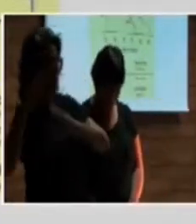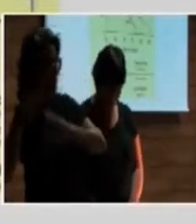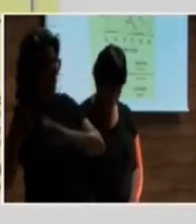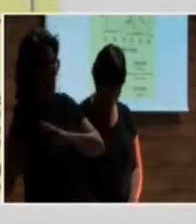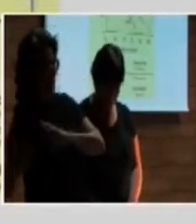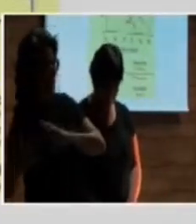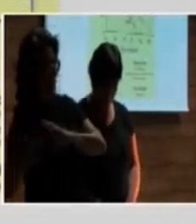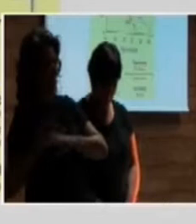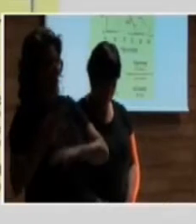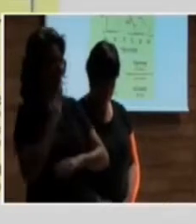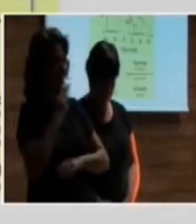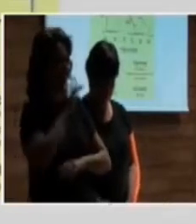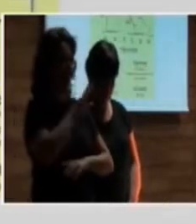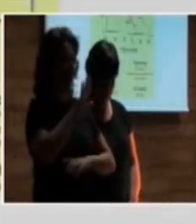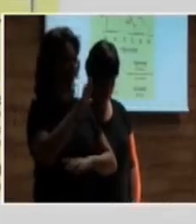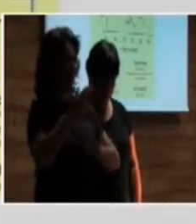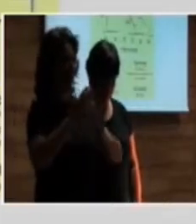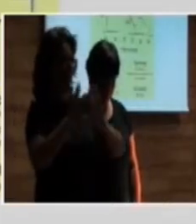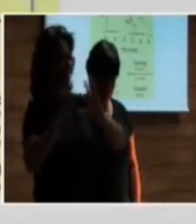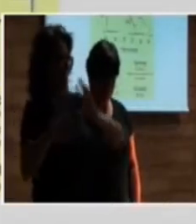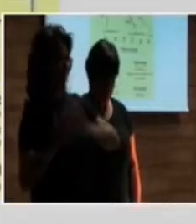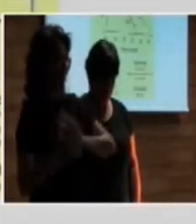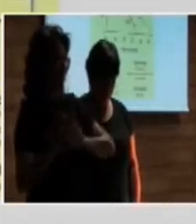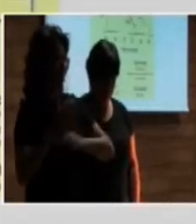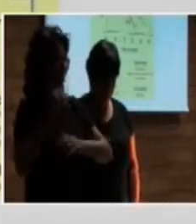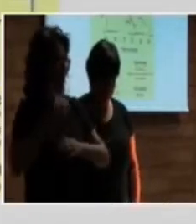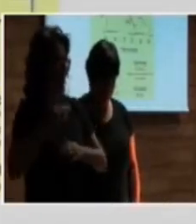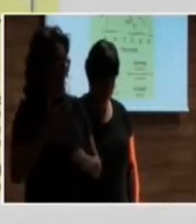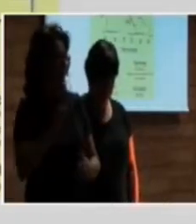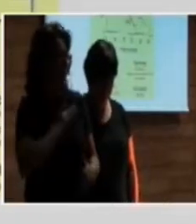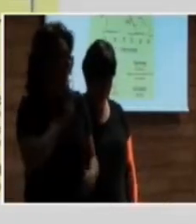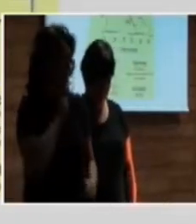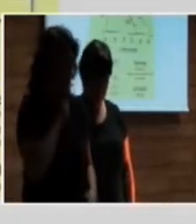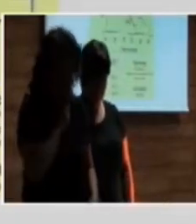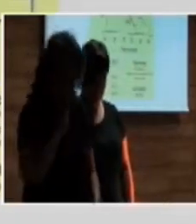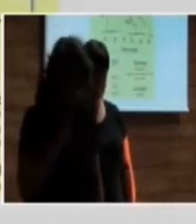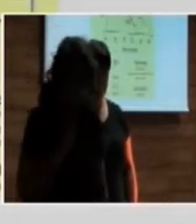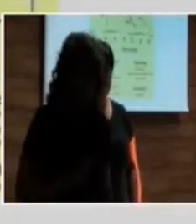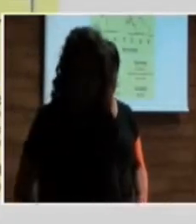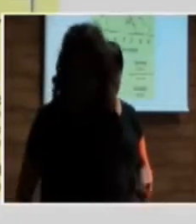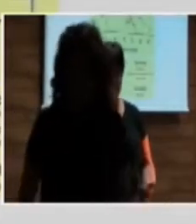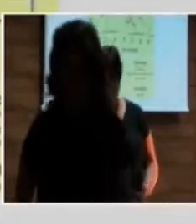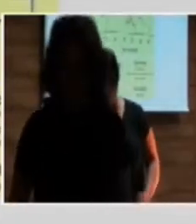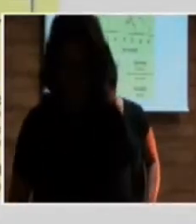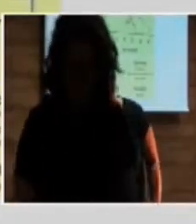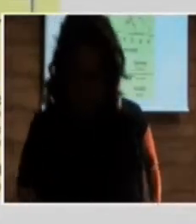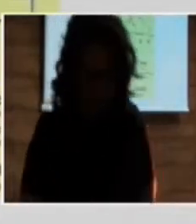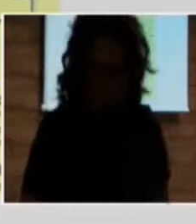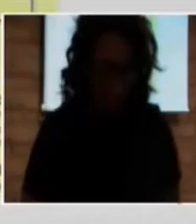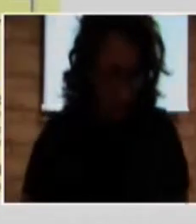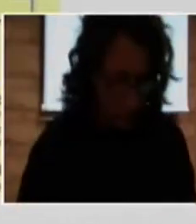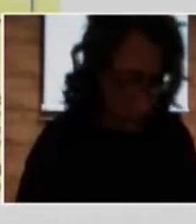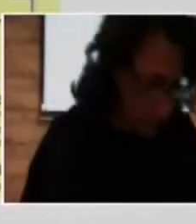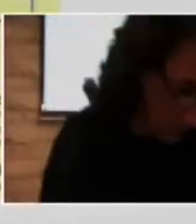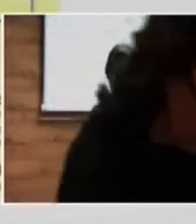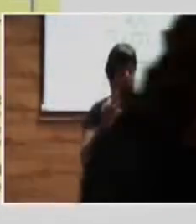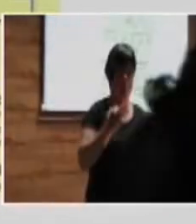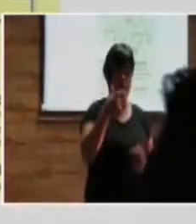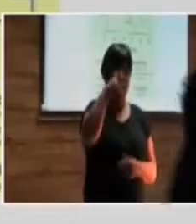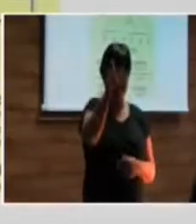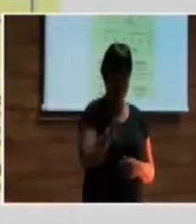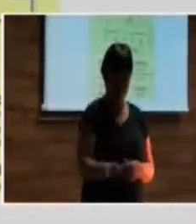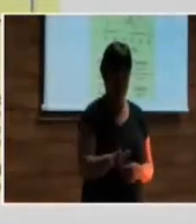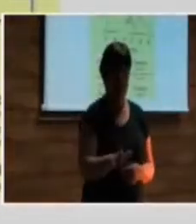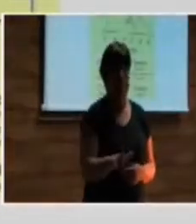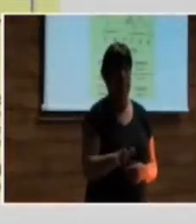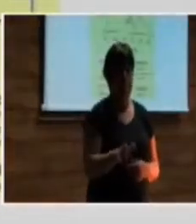antes de los 75 años. ¿Cuál es el riesgo entonces? Los ratios, es decir, el riesgo de la persona para padecer Alzheimer, ese grupo, es 16 veces más